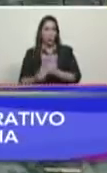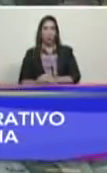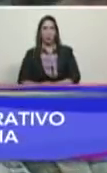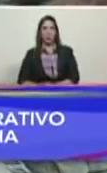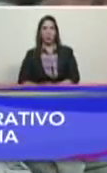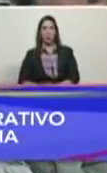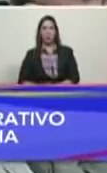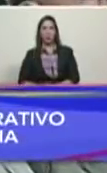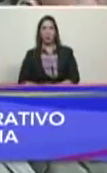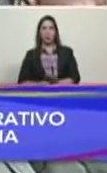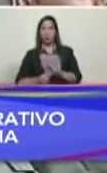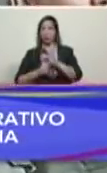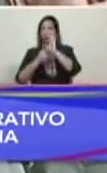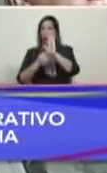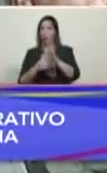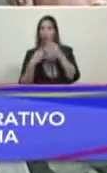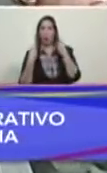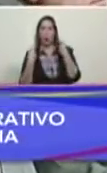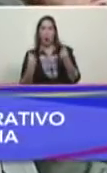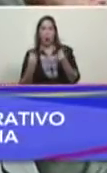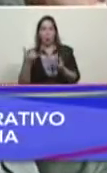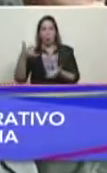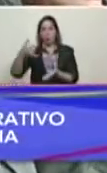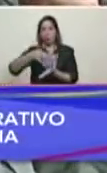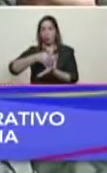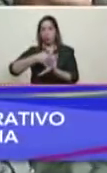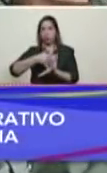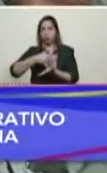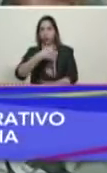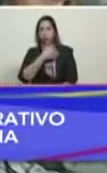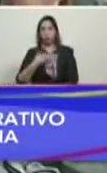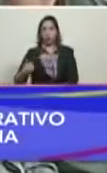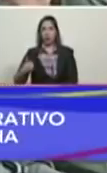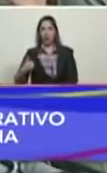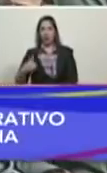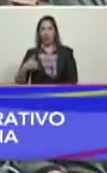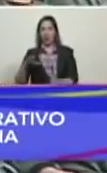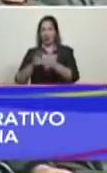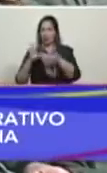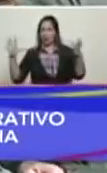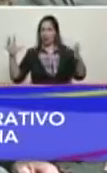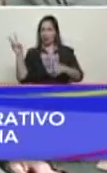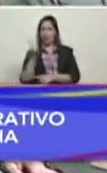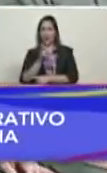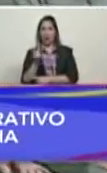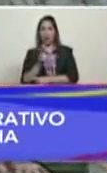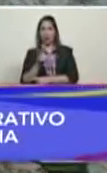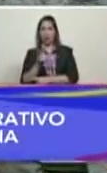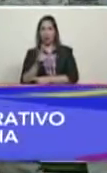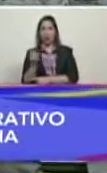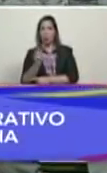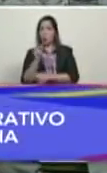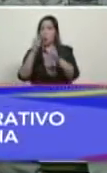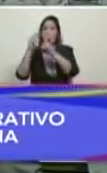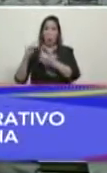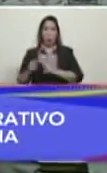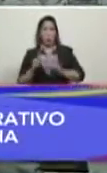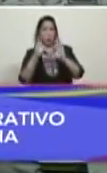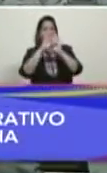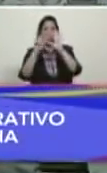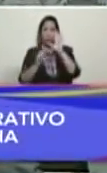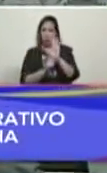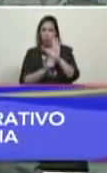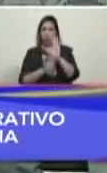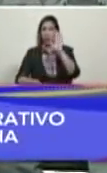Es un ejemplo de cómo quieren debilitar, dividir a Venezuela, desconocer la Constitución, llevarnos